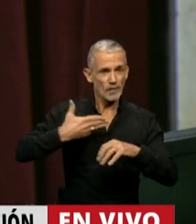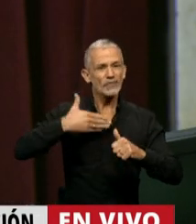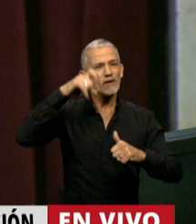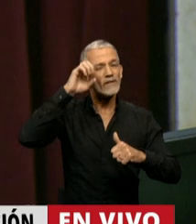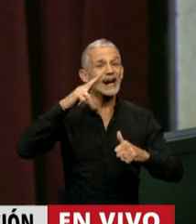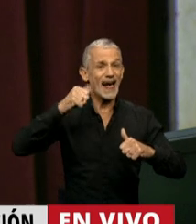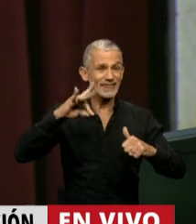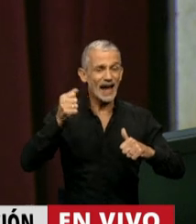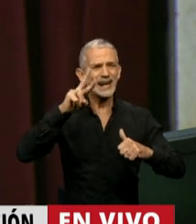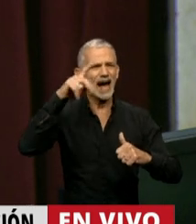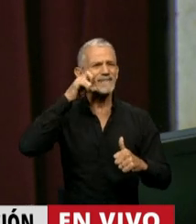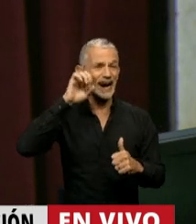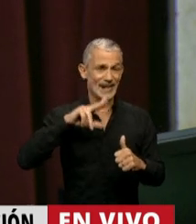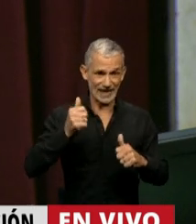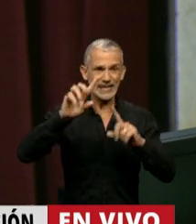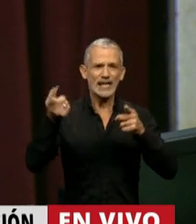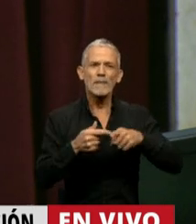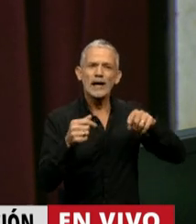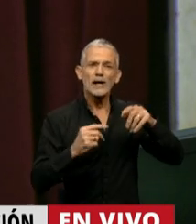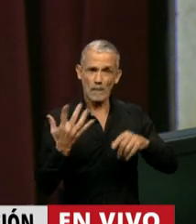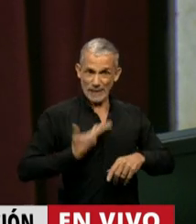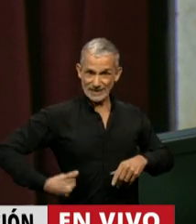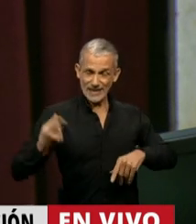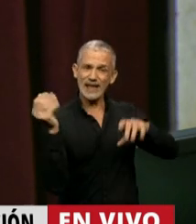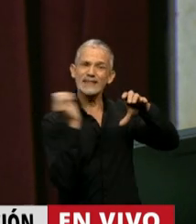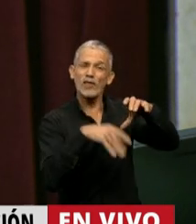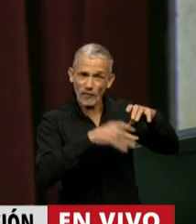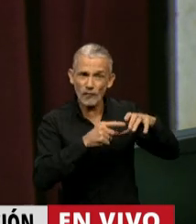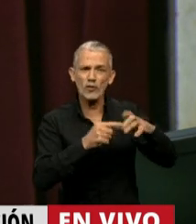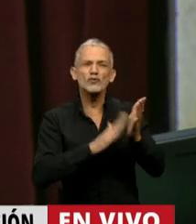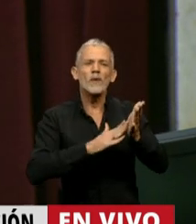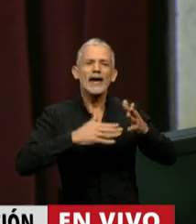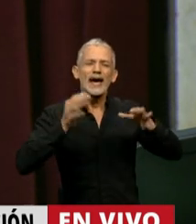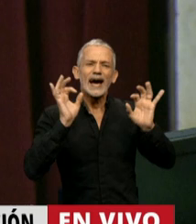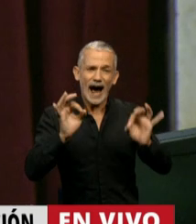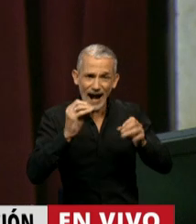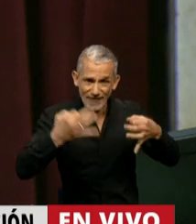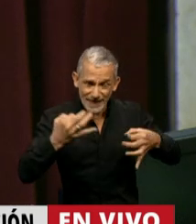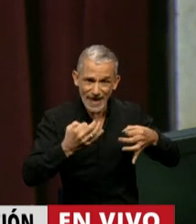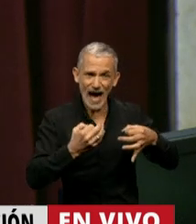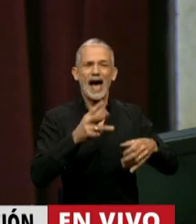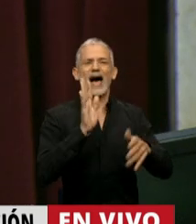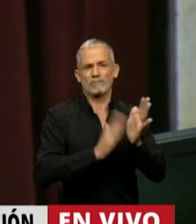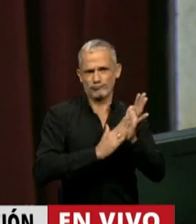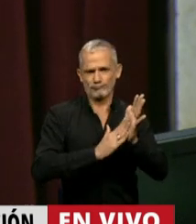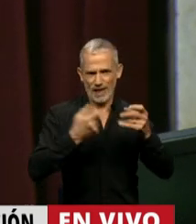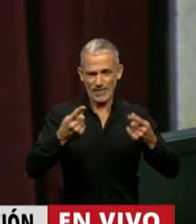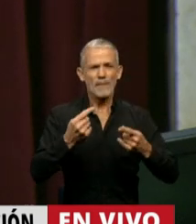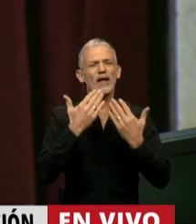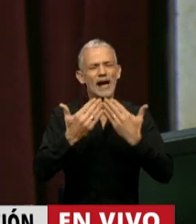raverta y del presidente del fondo de garantía y sustentabilidad el señor Lisandro cleri en el recinto y